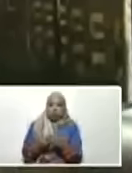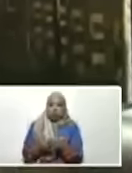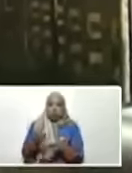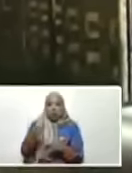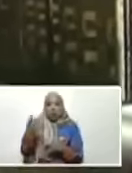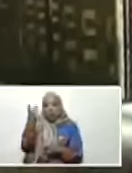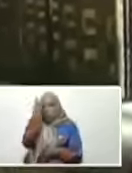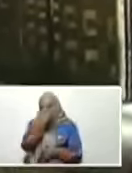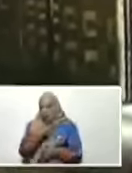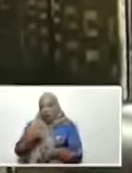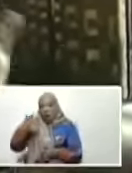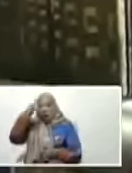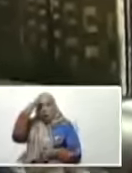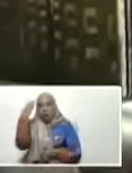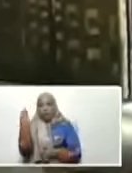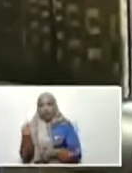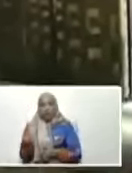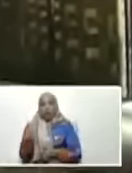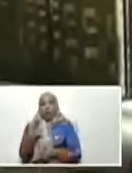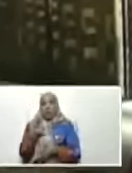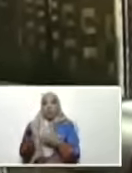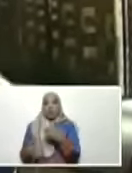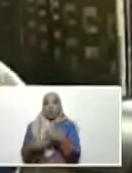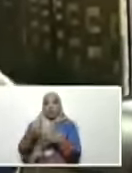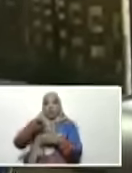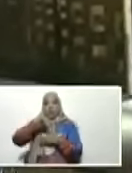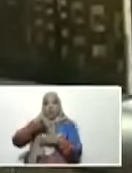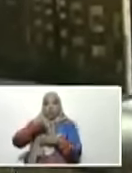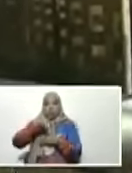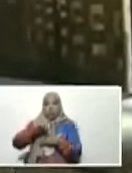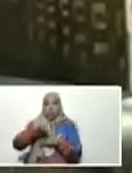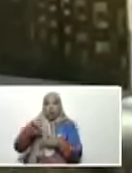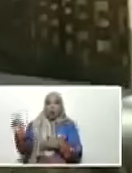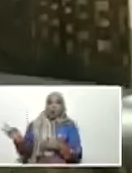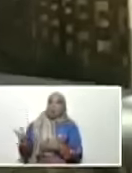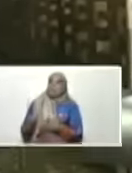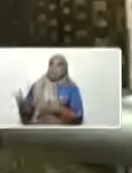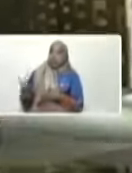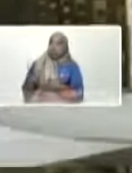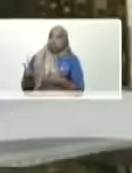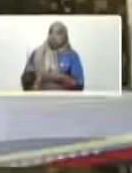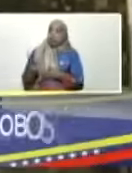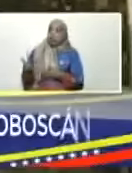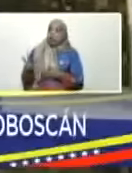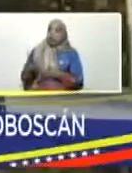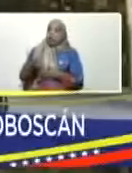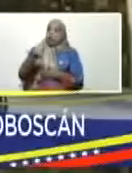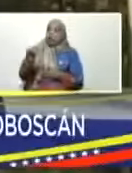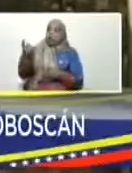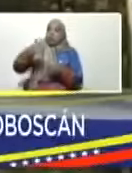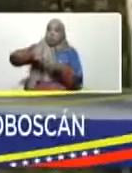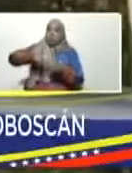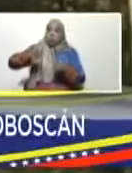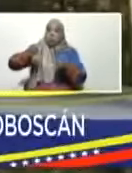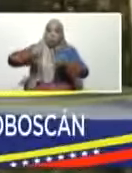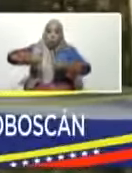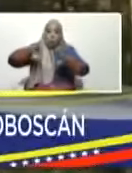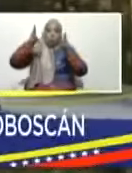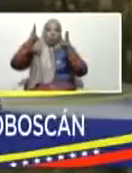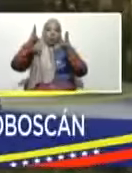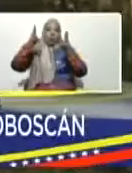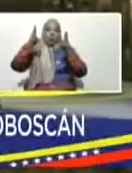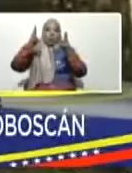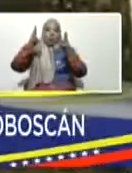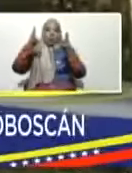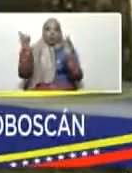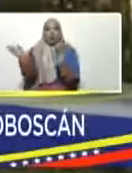África, de toda América Latina y el Caribe, del mundo entero, que Venezuela es el sitio de las oportunidades